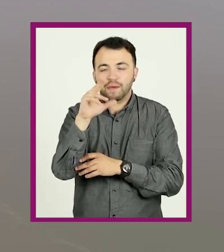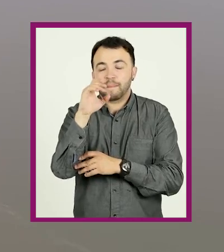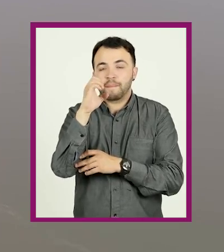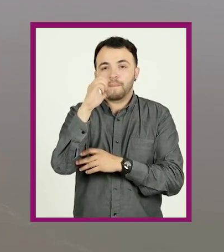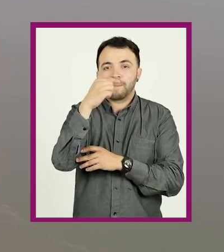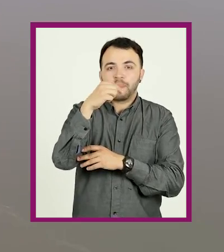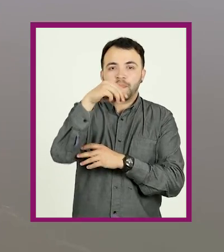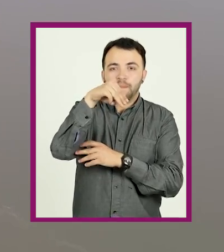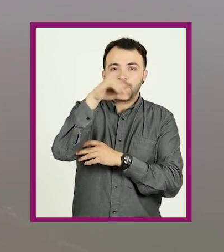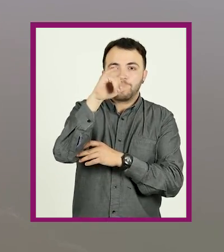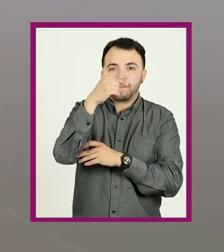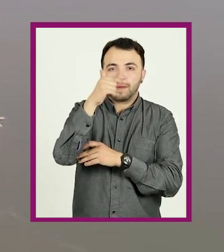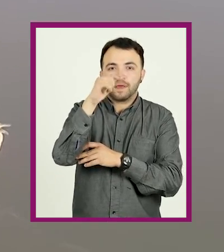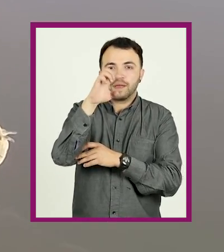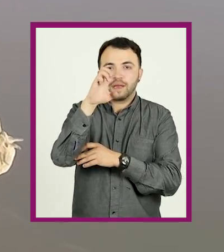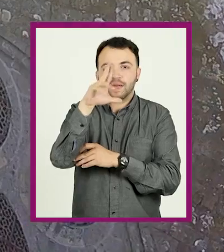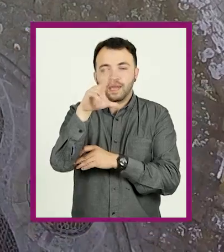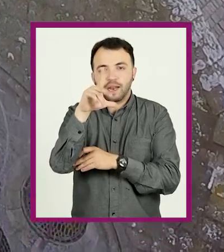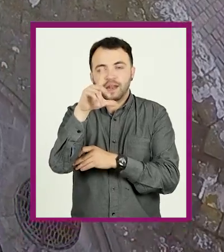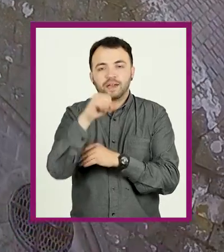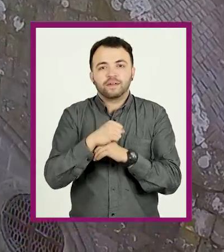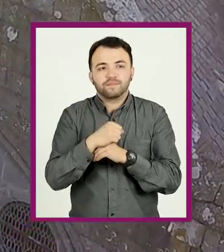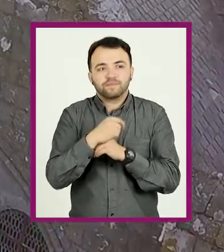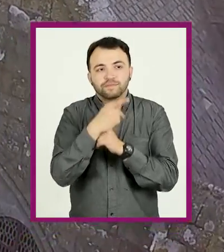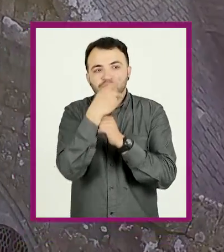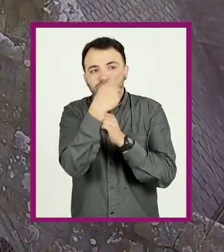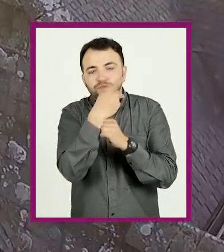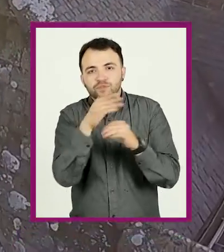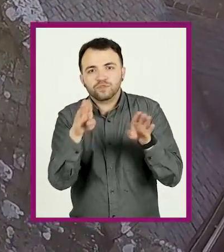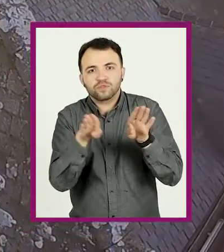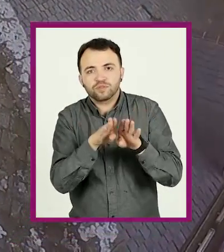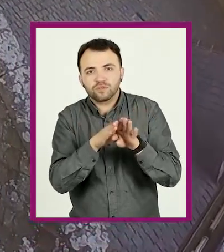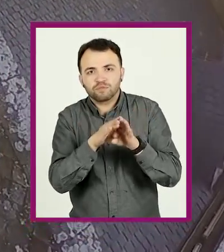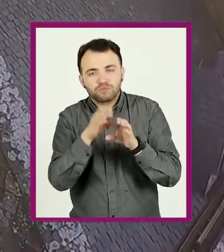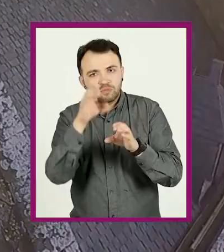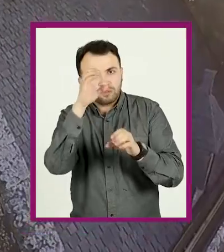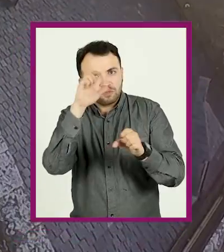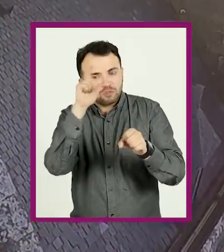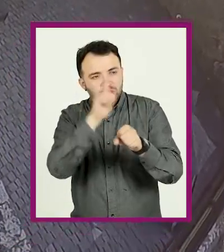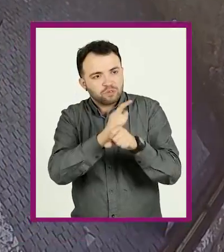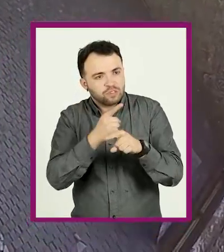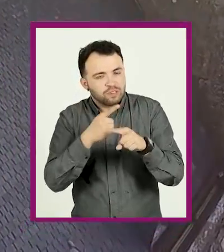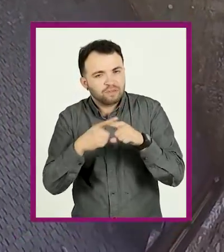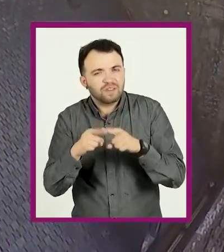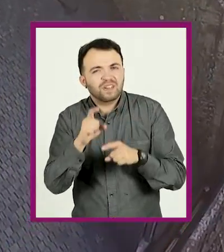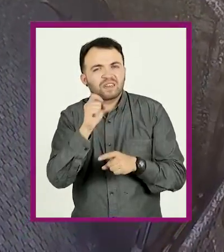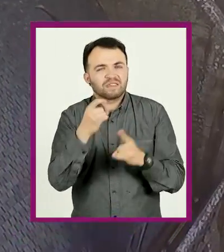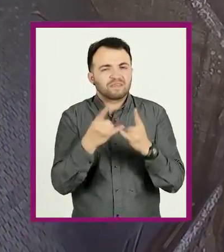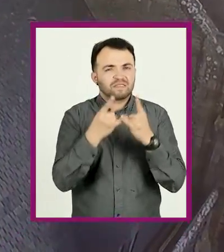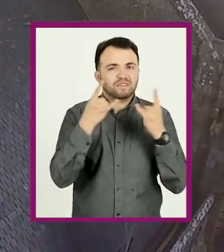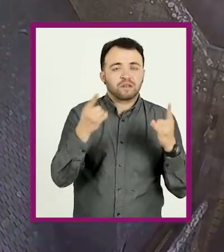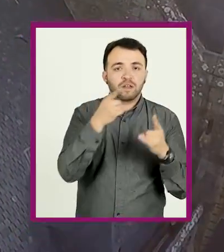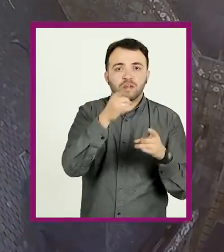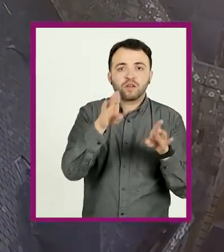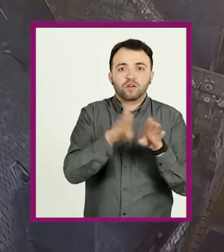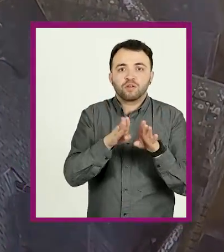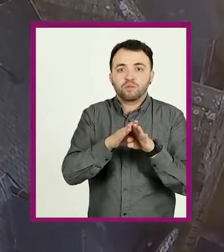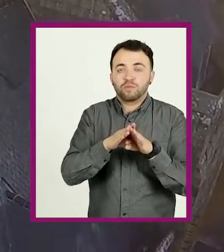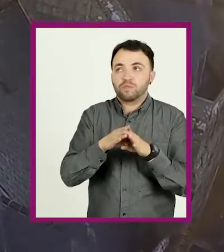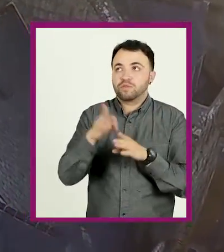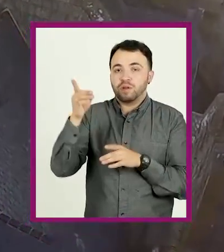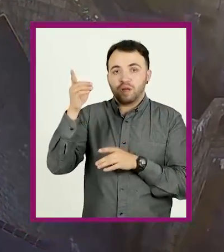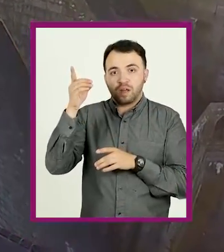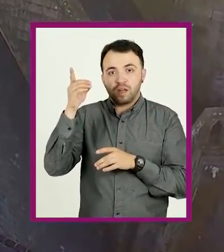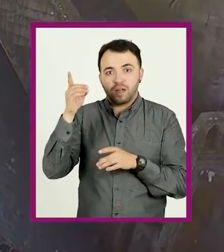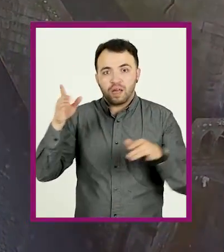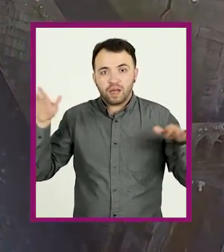sitio de peregrinación centenario. Según la leyenda, el arcángel se le apareció al obispo de la ciudad de Avranches